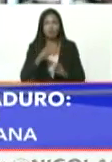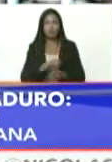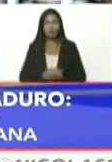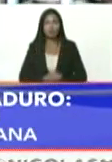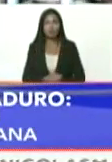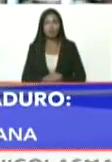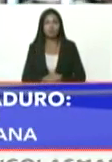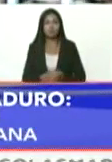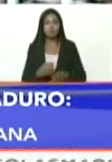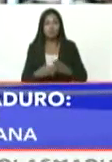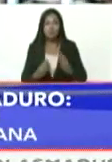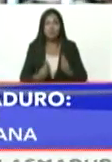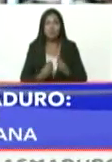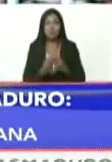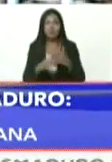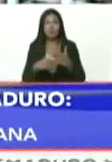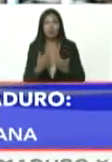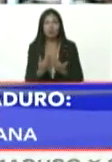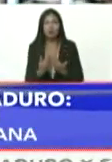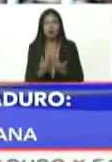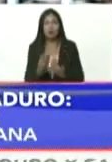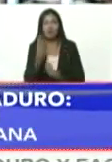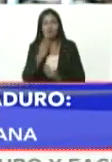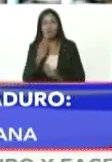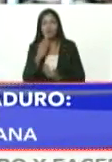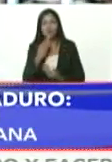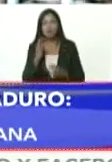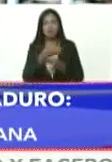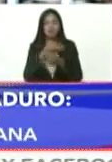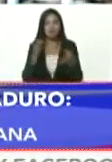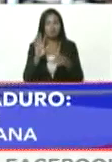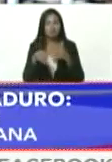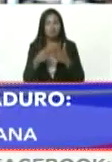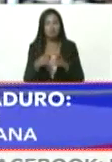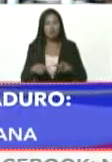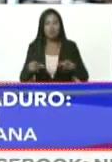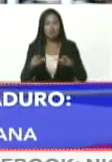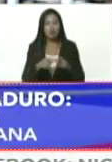que vayan y lleven sus experiencias exitosas a otros